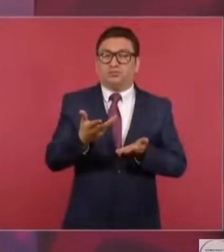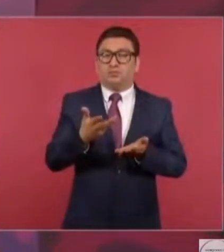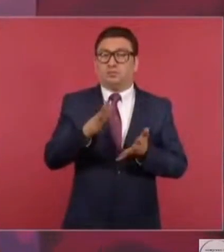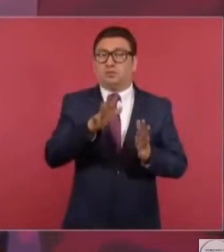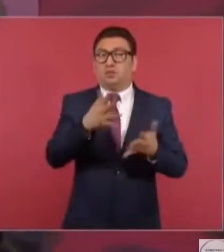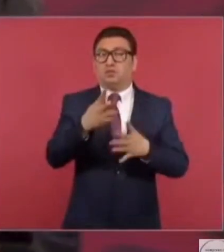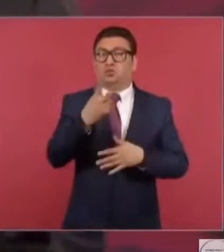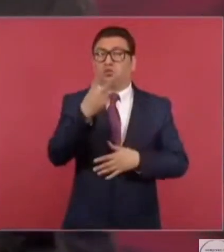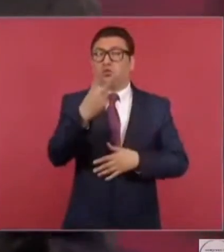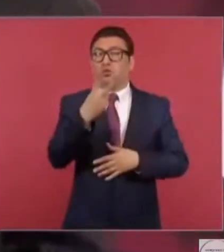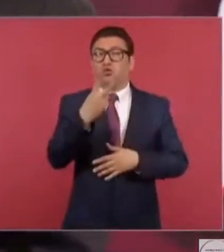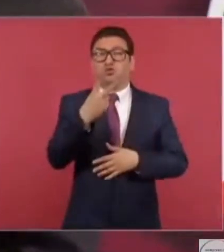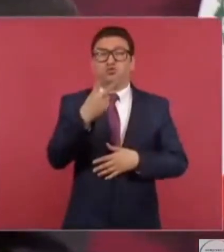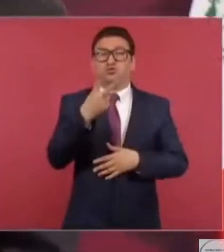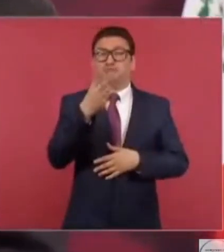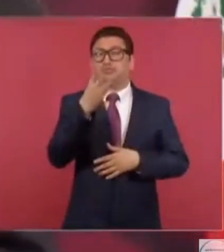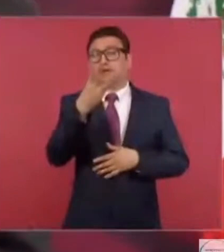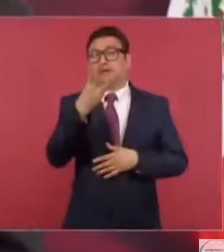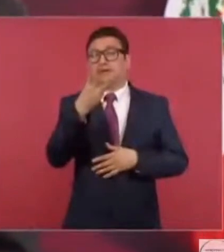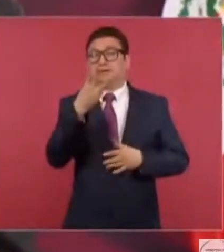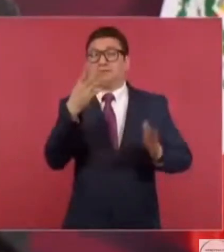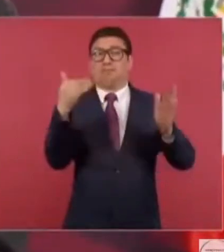2, 3,000 millones,